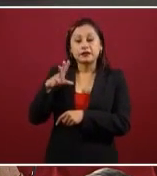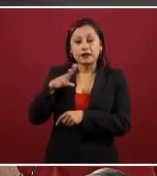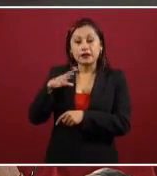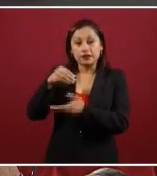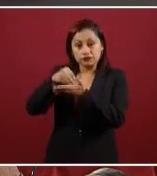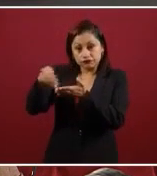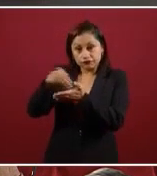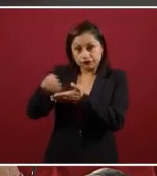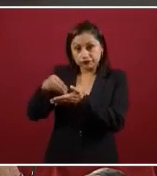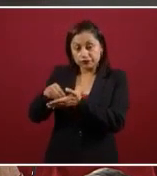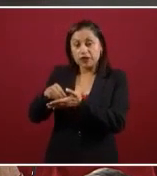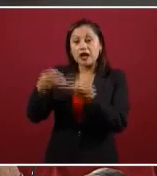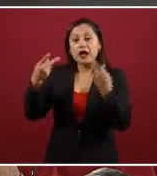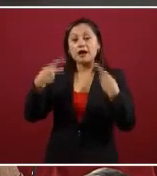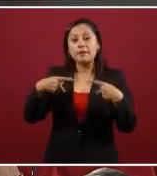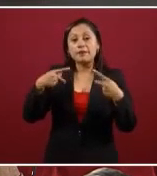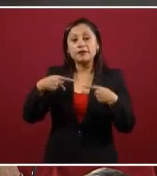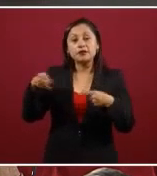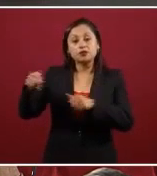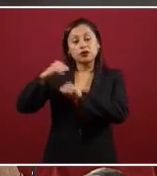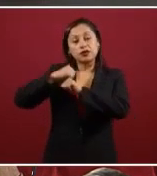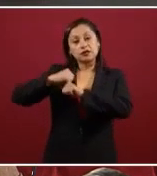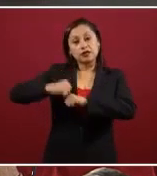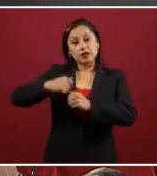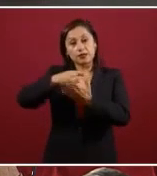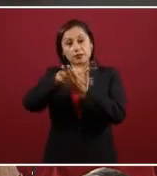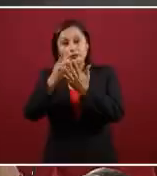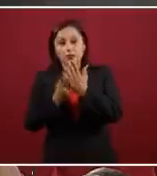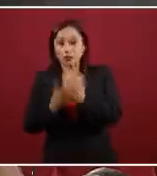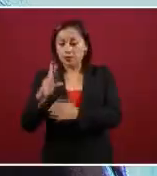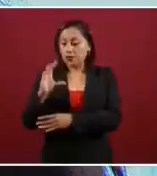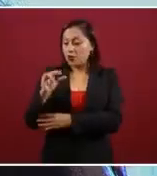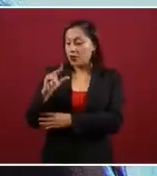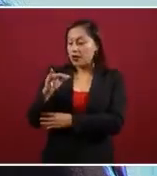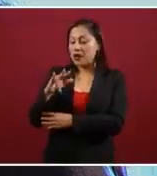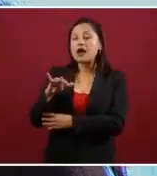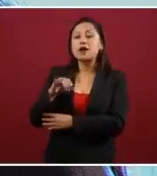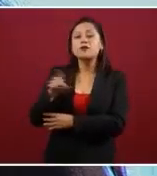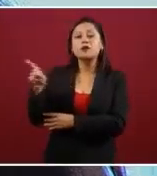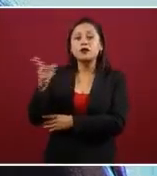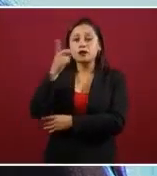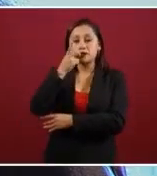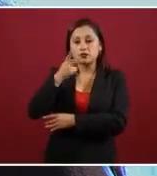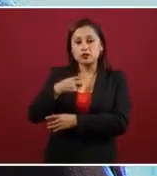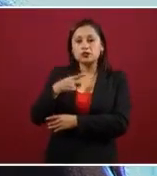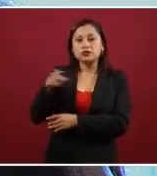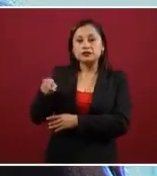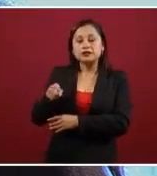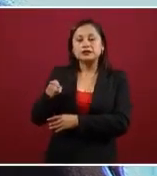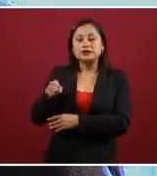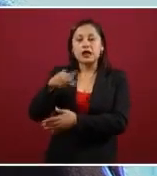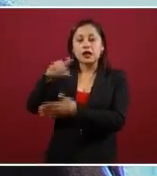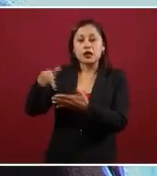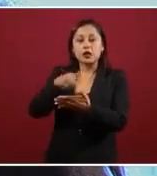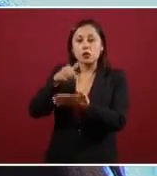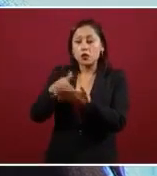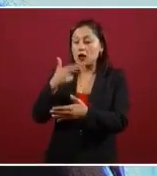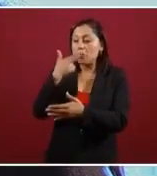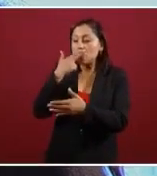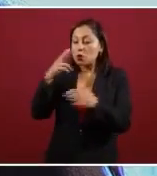da la gente de la biodiversidad, en este caso Conavio, la reserva de los Tuxtlas maneja